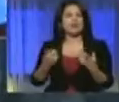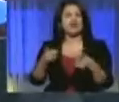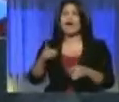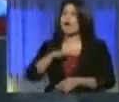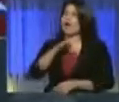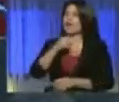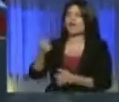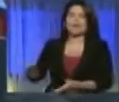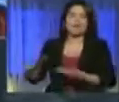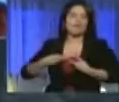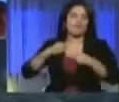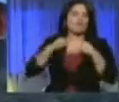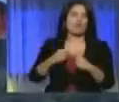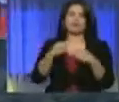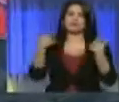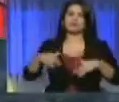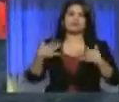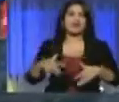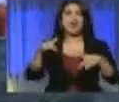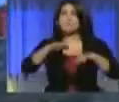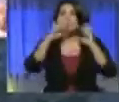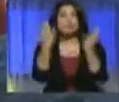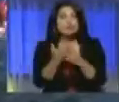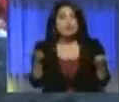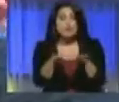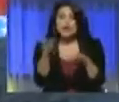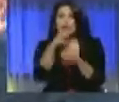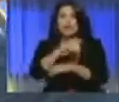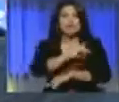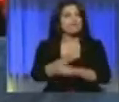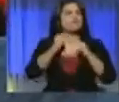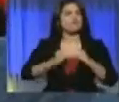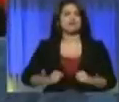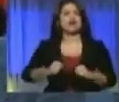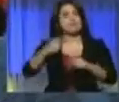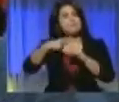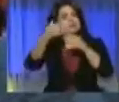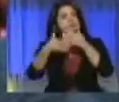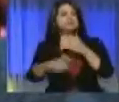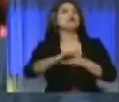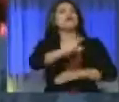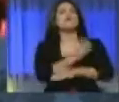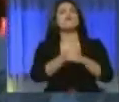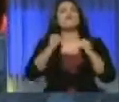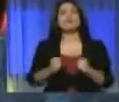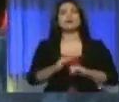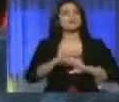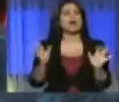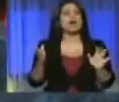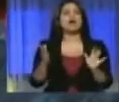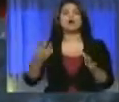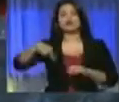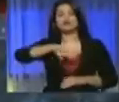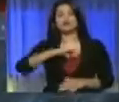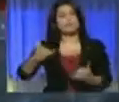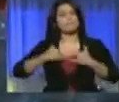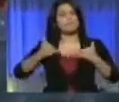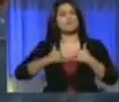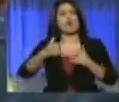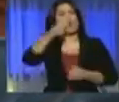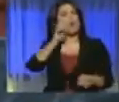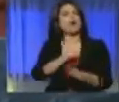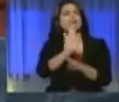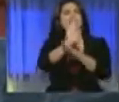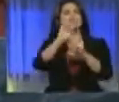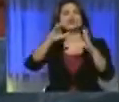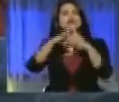grande que se haya visto sobre esta tierra y que se vea de aquí en adelante. Y nosotros somos los portaestandartes, los guardianes de la